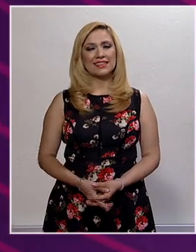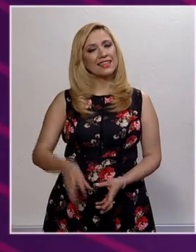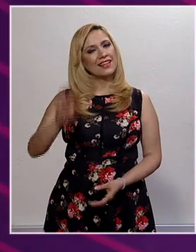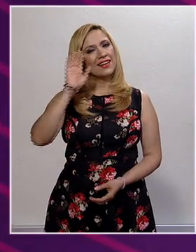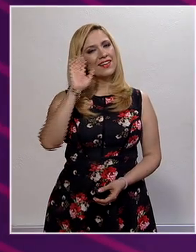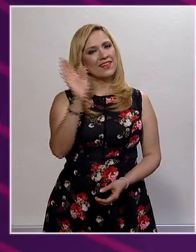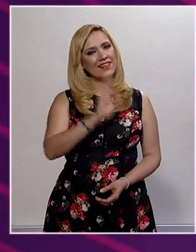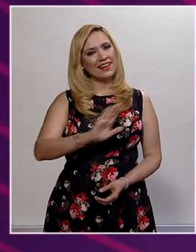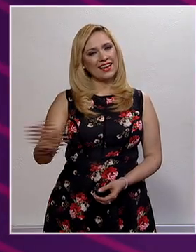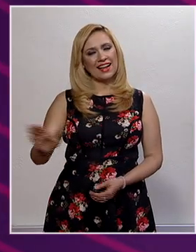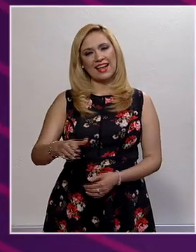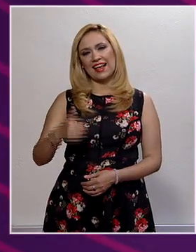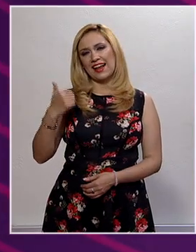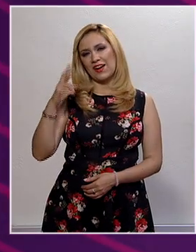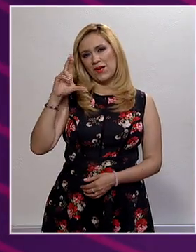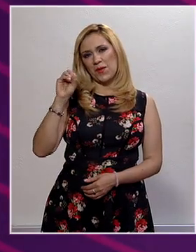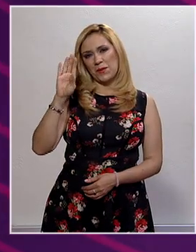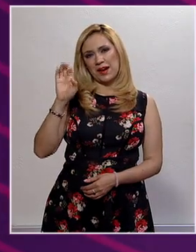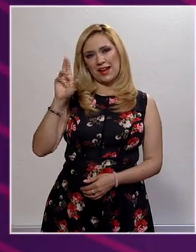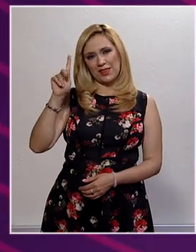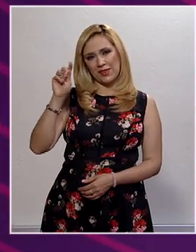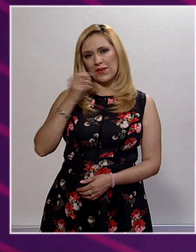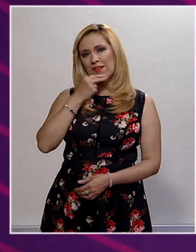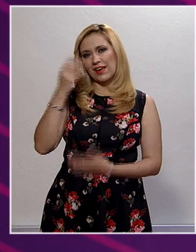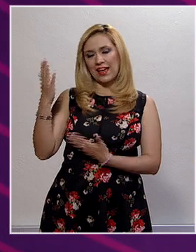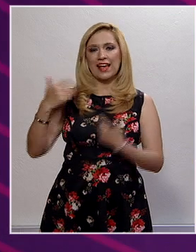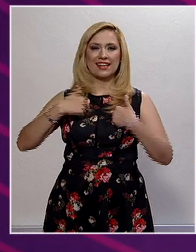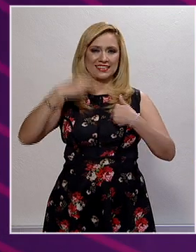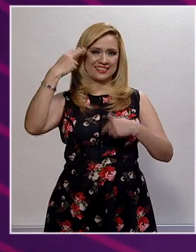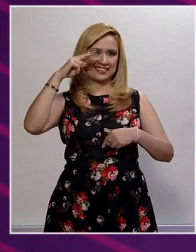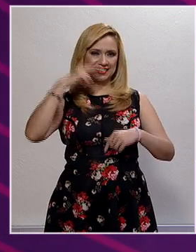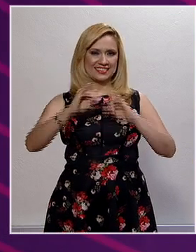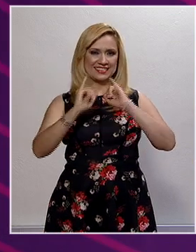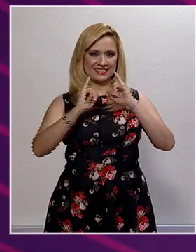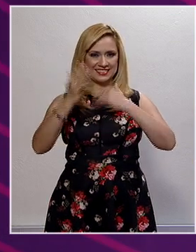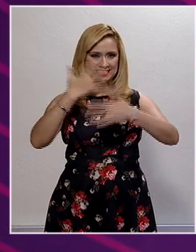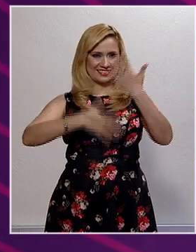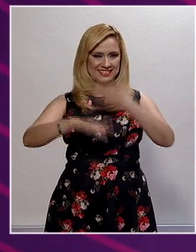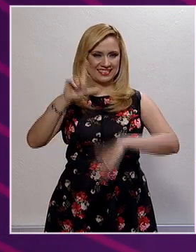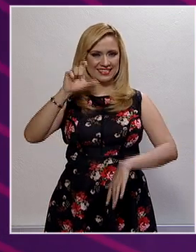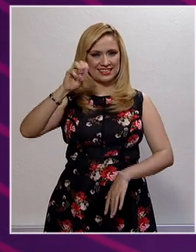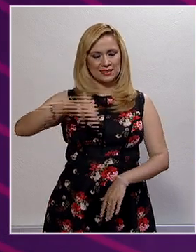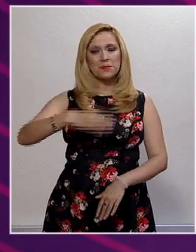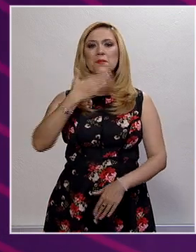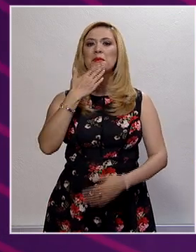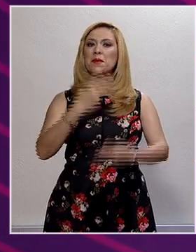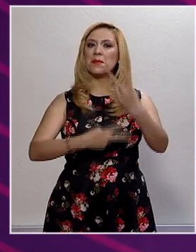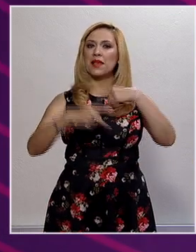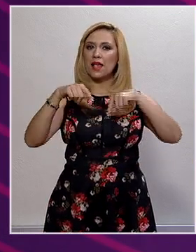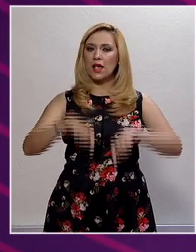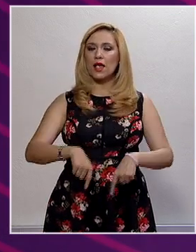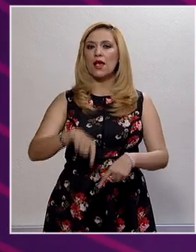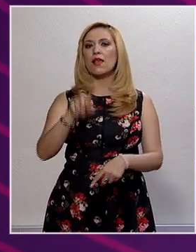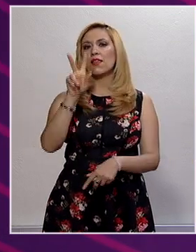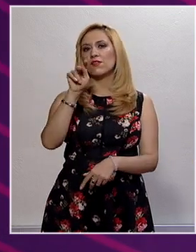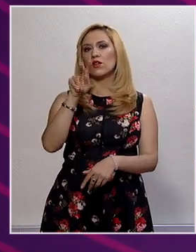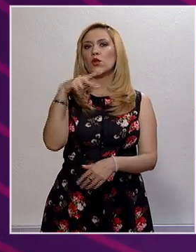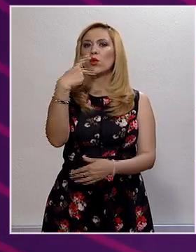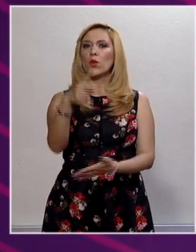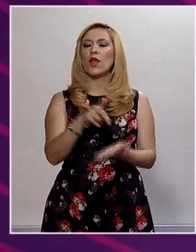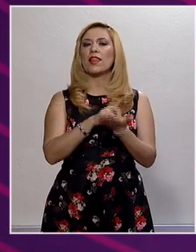Buen día, les saluda Roberto Niembro y le doy la más cordial bienvenida a su programa Tus Derechos. En esta ocasión